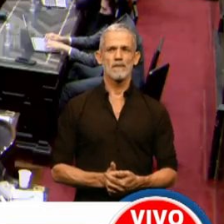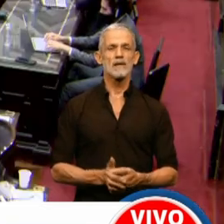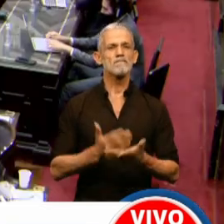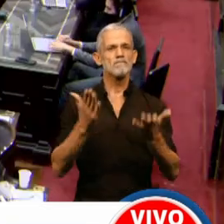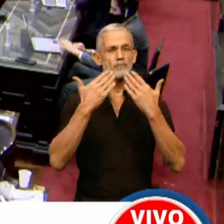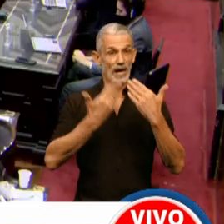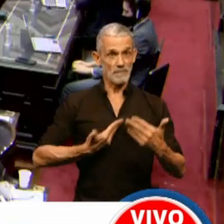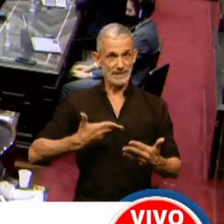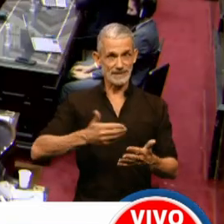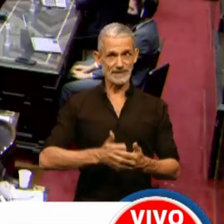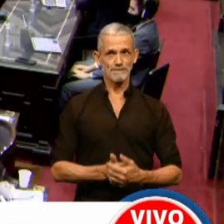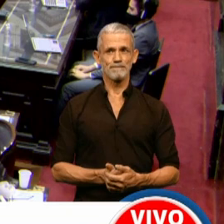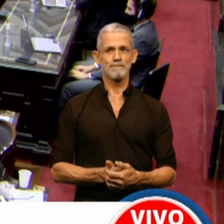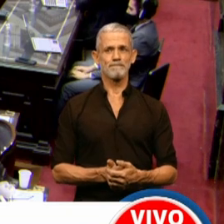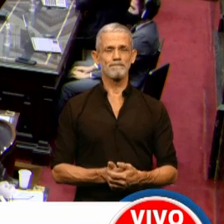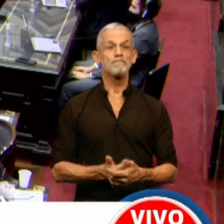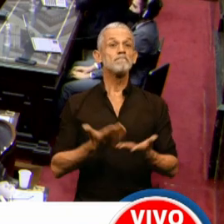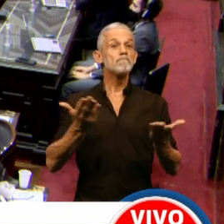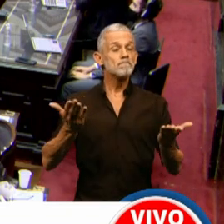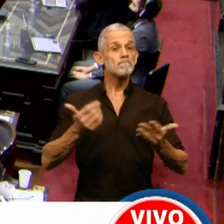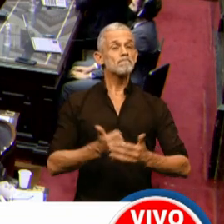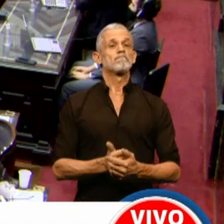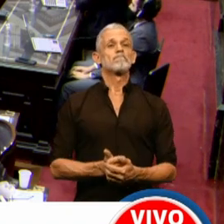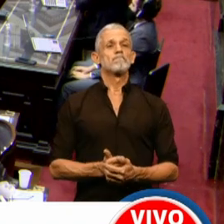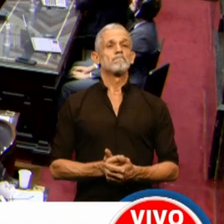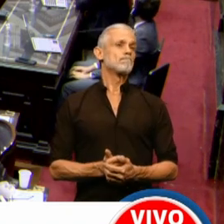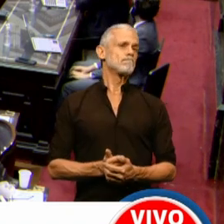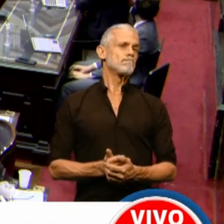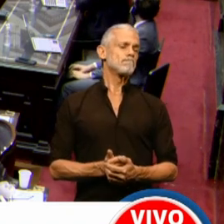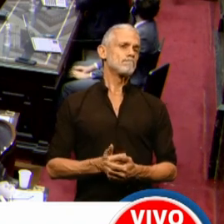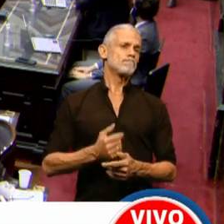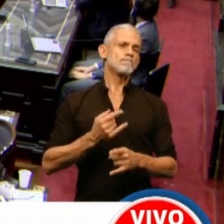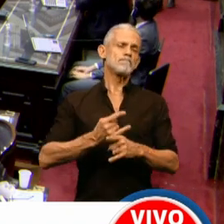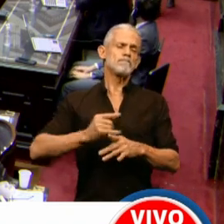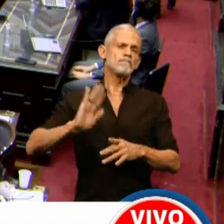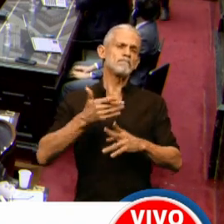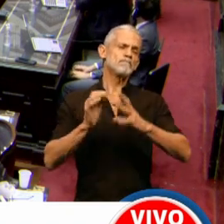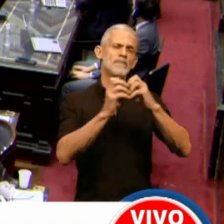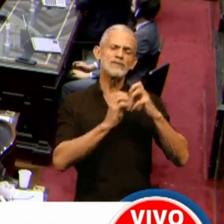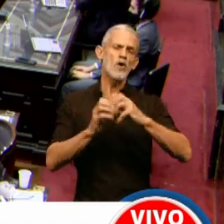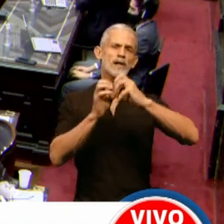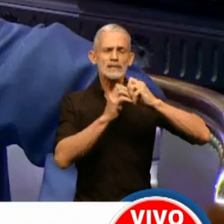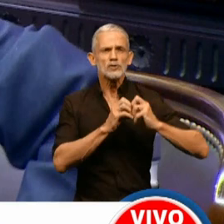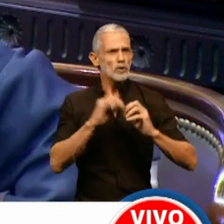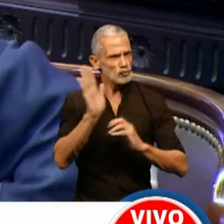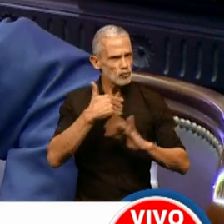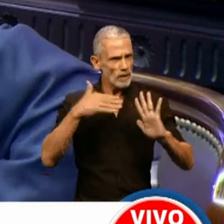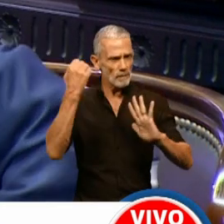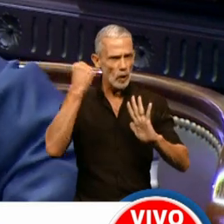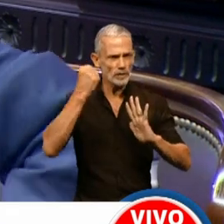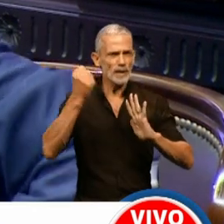gracias presidenta bueno todas las sesiones son importantes